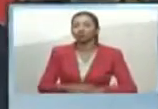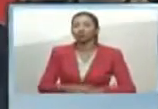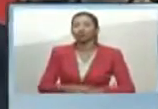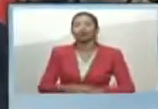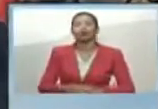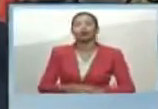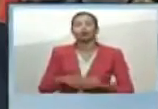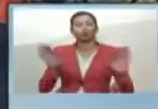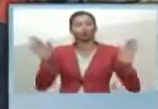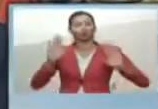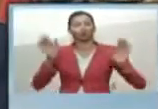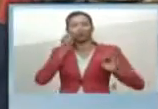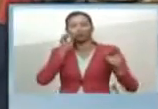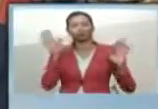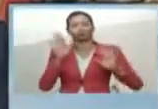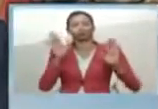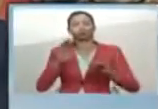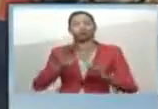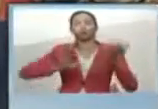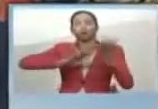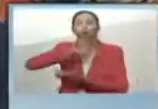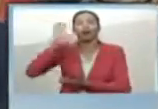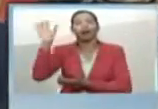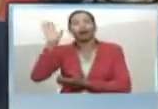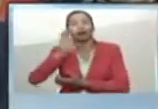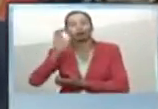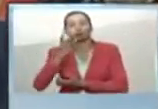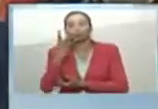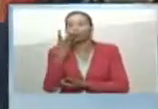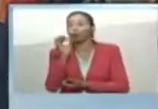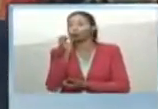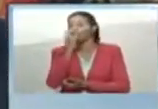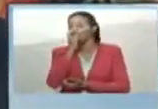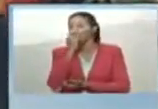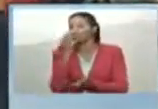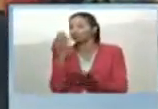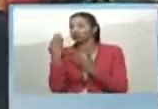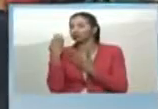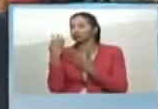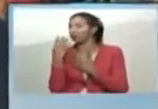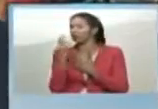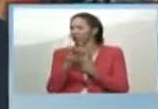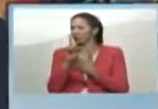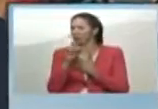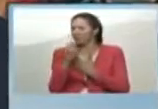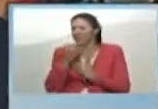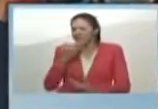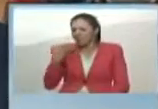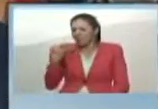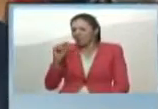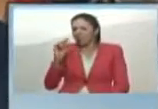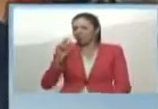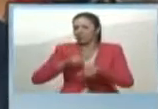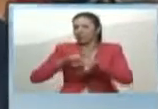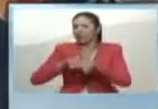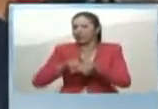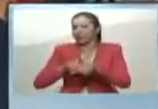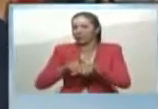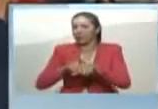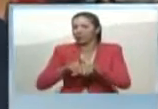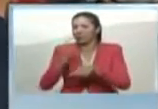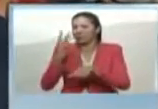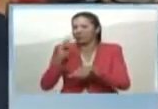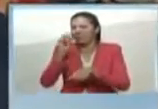Caracazo. Recordemos, eso no fue hace 40 ni 90 años, fue hace poco. Y en medio de todas